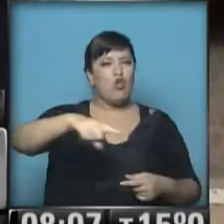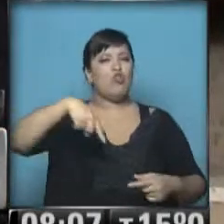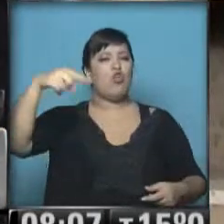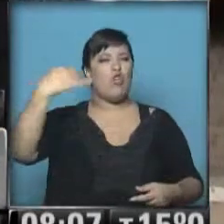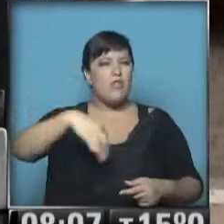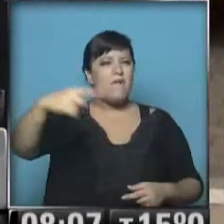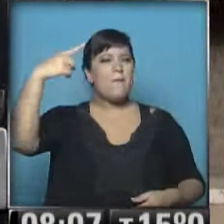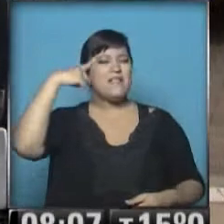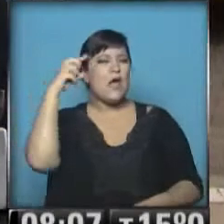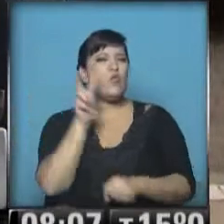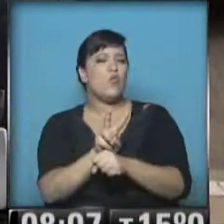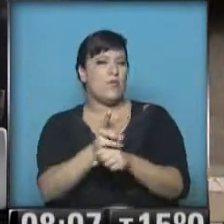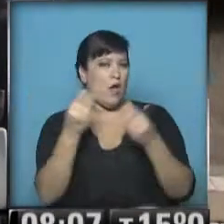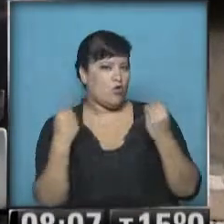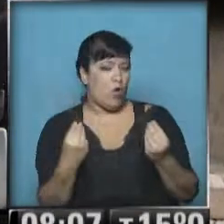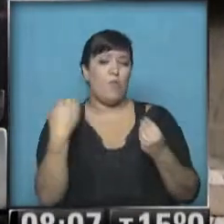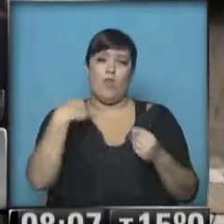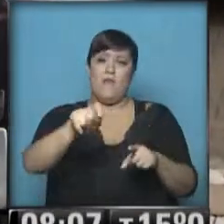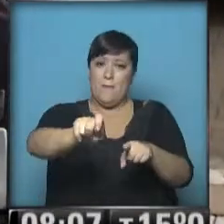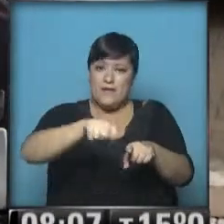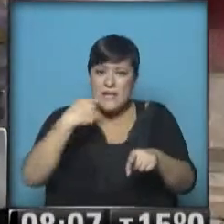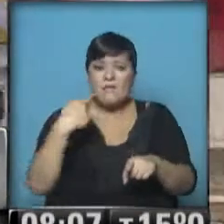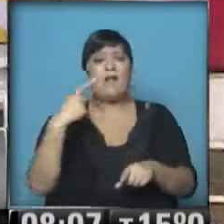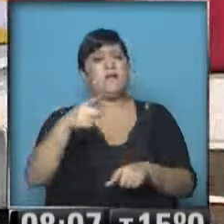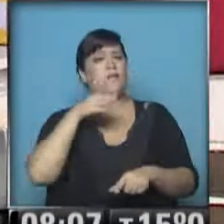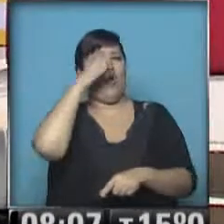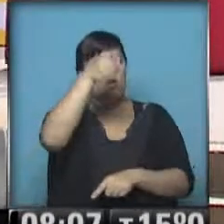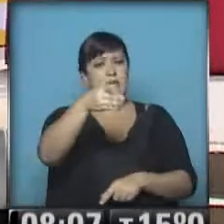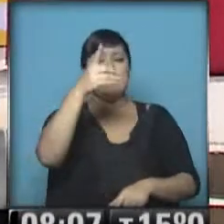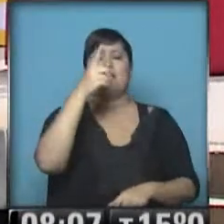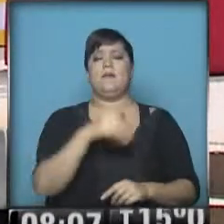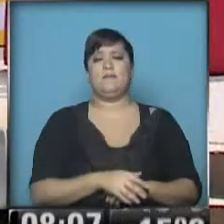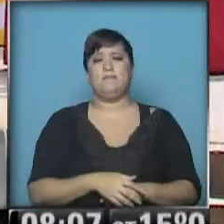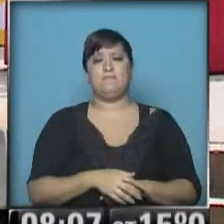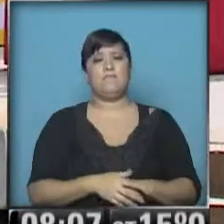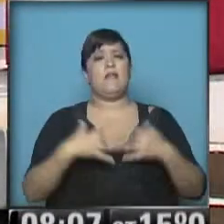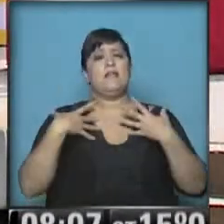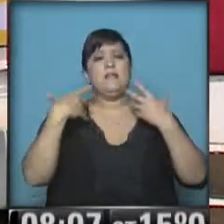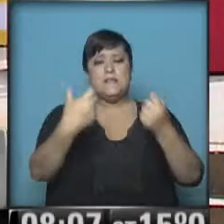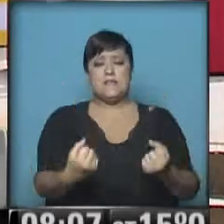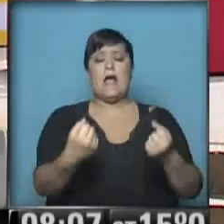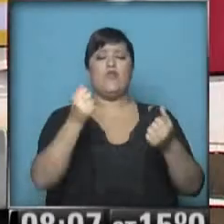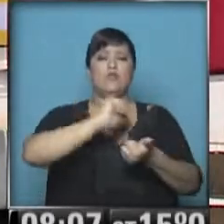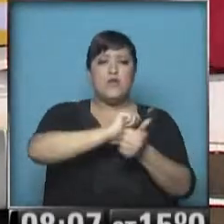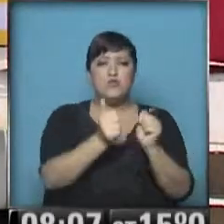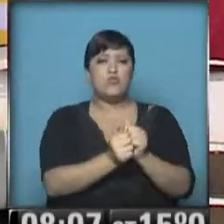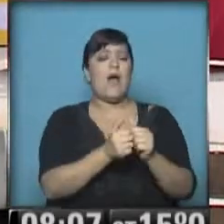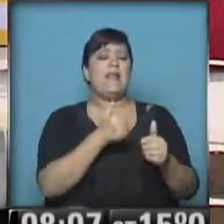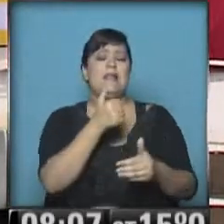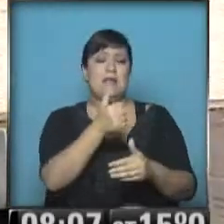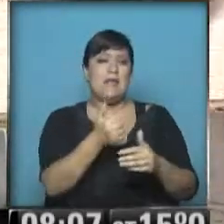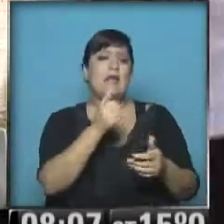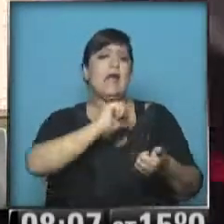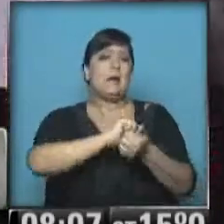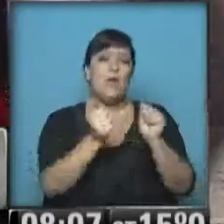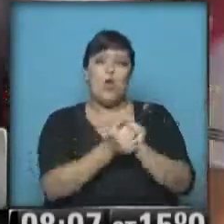a la protección, es decir, al uso del preservativo, acercarse a los consultorios de salud sexual y reproductiva también para tener un método anticonceptivo y vivir